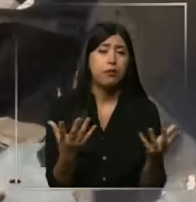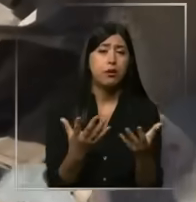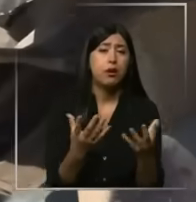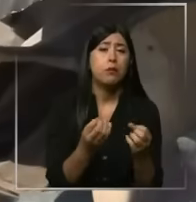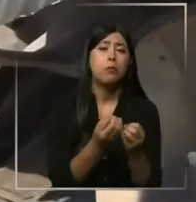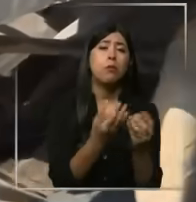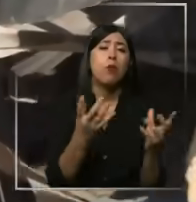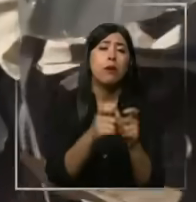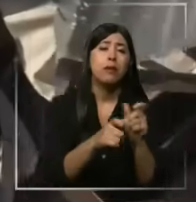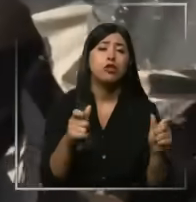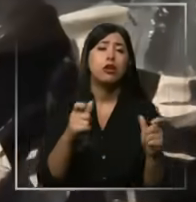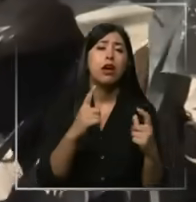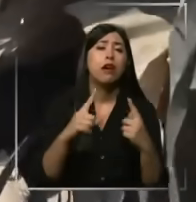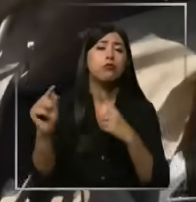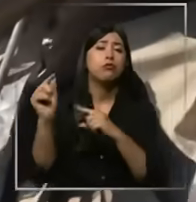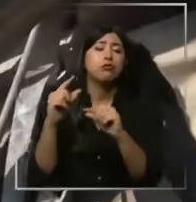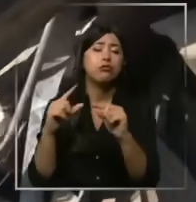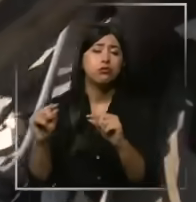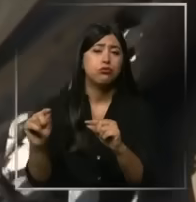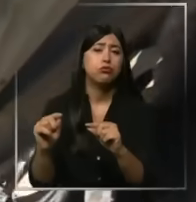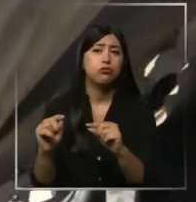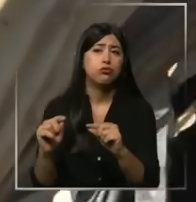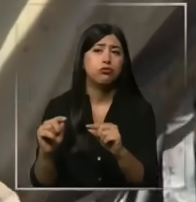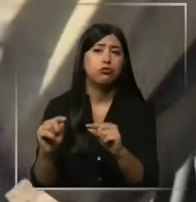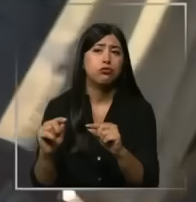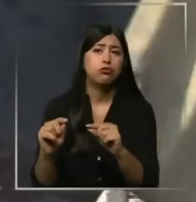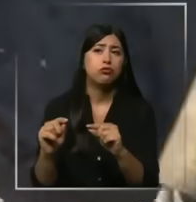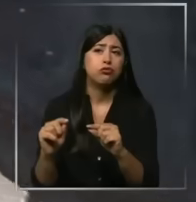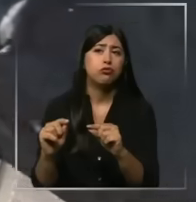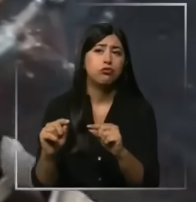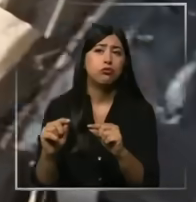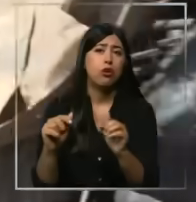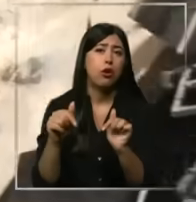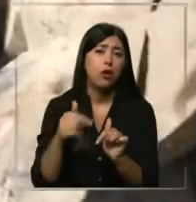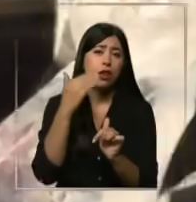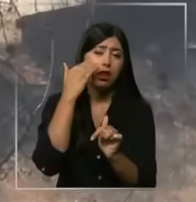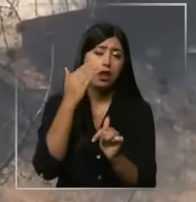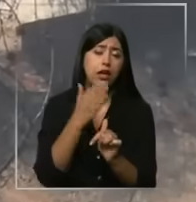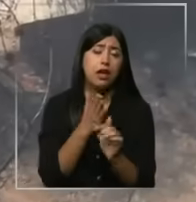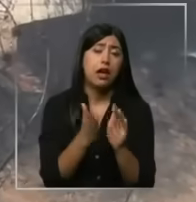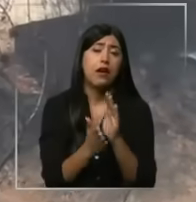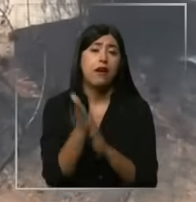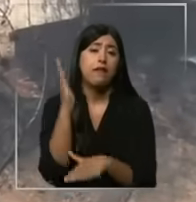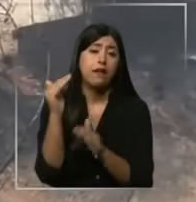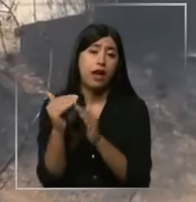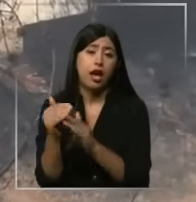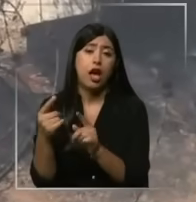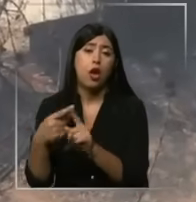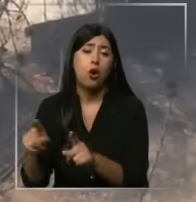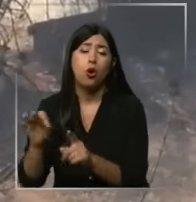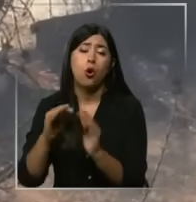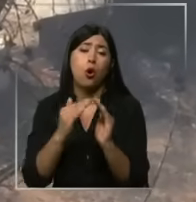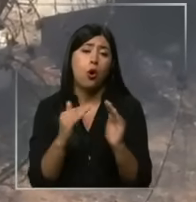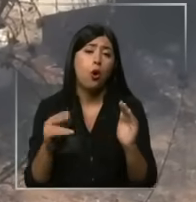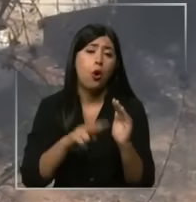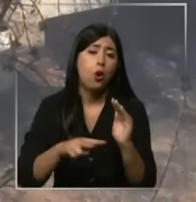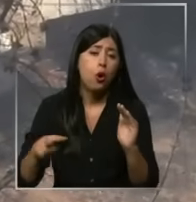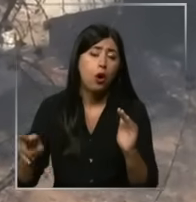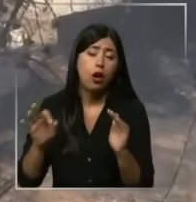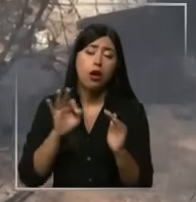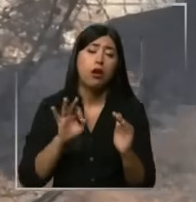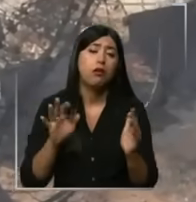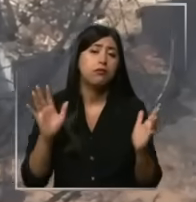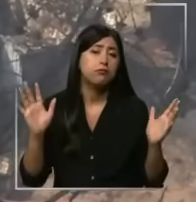se retiraban hasta los lugares donde están por estos días pasando la noche, albergues con